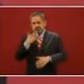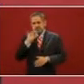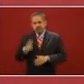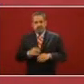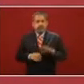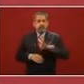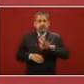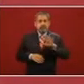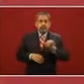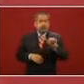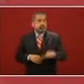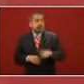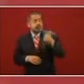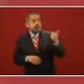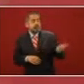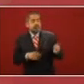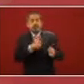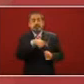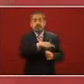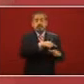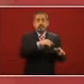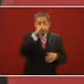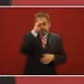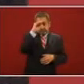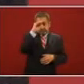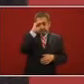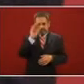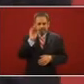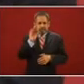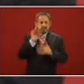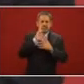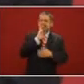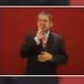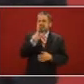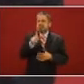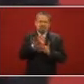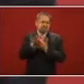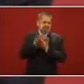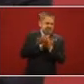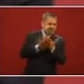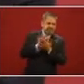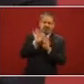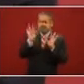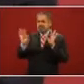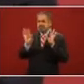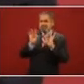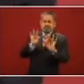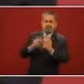Otros que piensan que si distorsionan y alarman